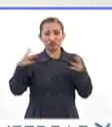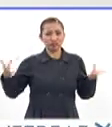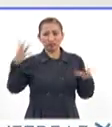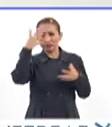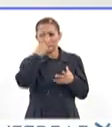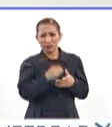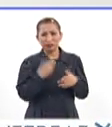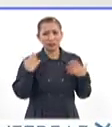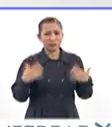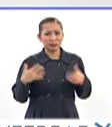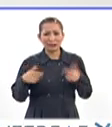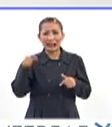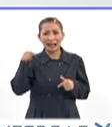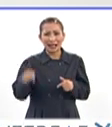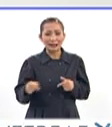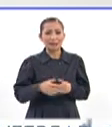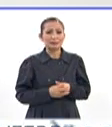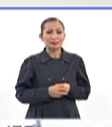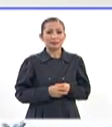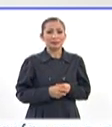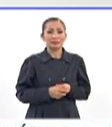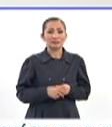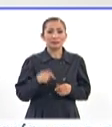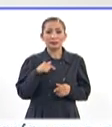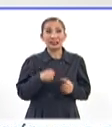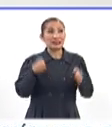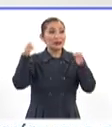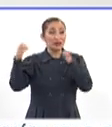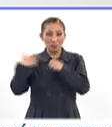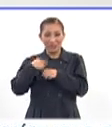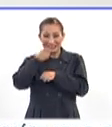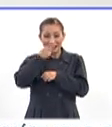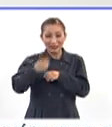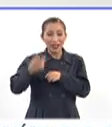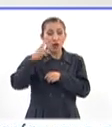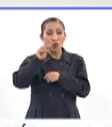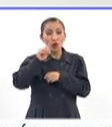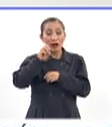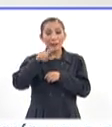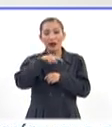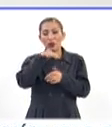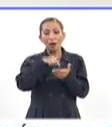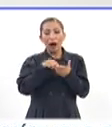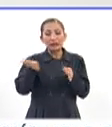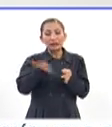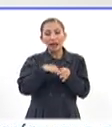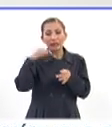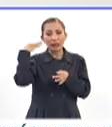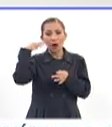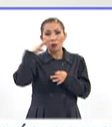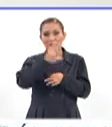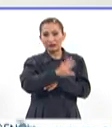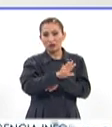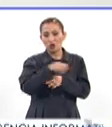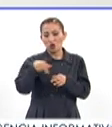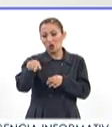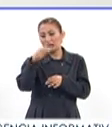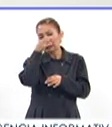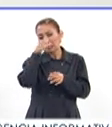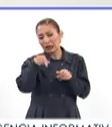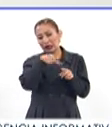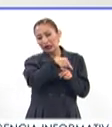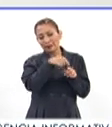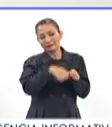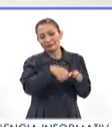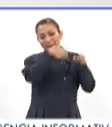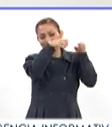monumental, hermosísimo. Ahí este recinto, como bien lo dices, de la UNAM, que se encuentra en Tacuba 5, ahí muy cerca